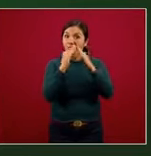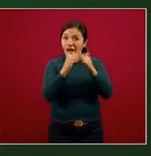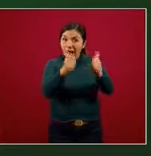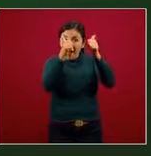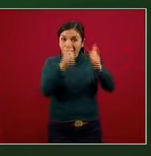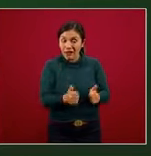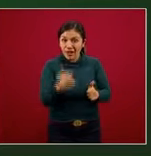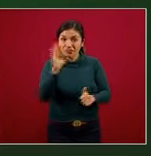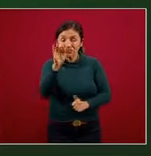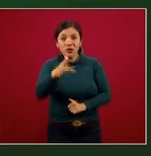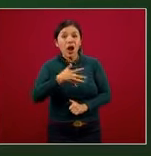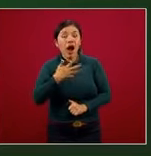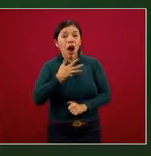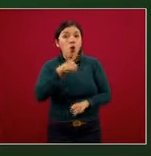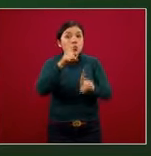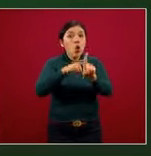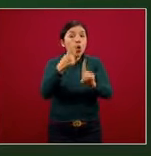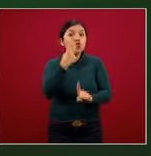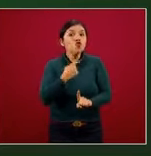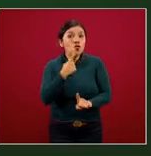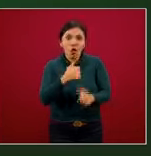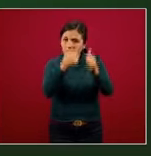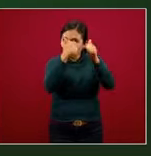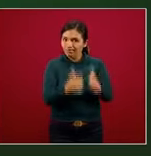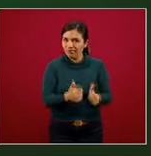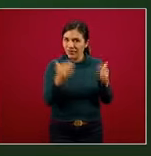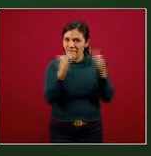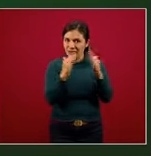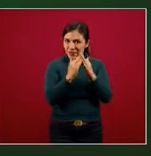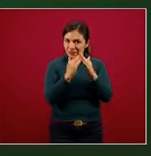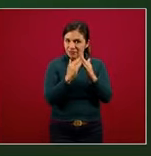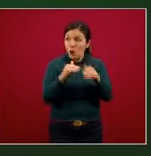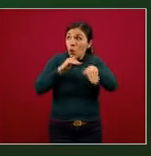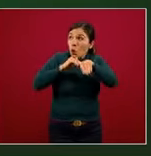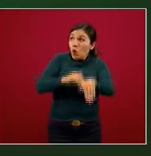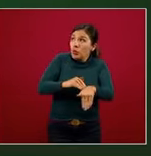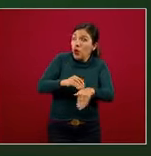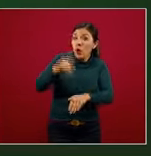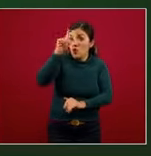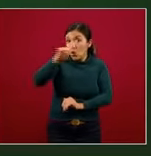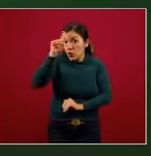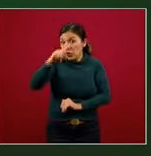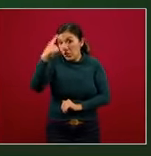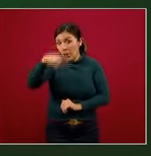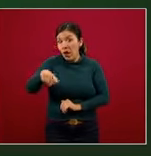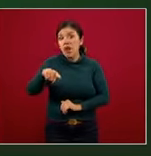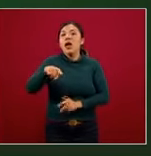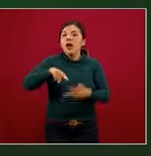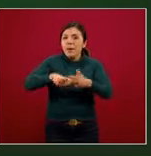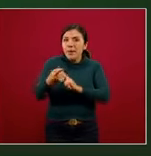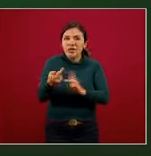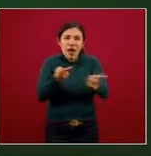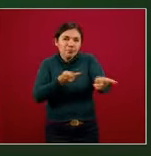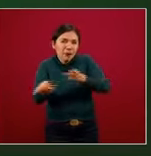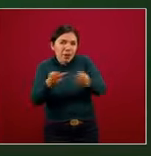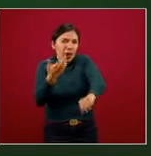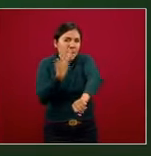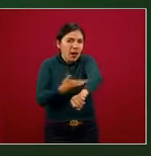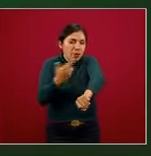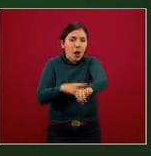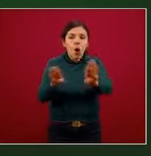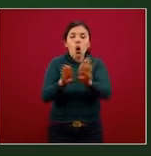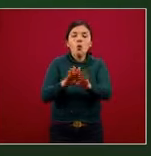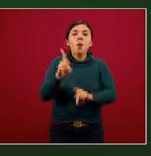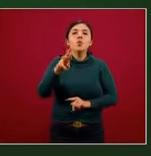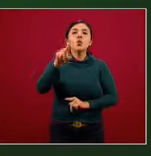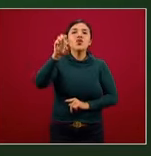casa cuando estemos en rojo, seguir las recomendaciones de refugio. Hay que empezar a hacer ajustes como